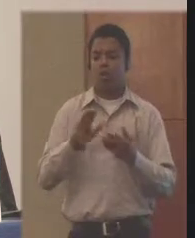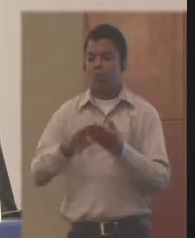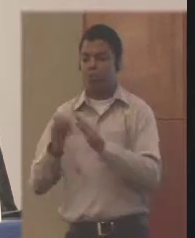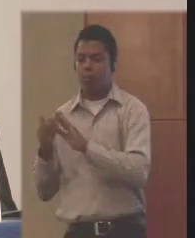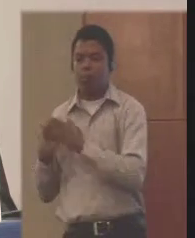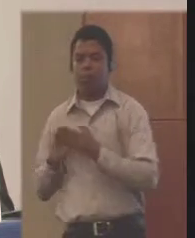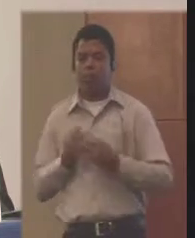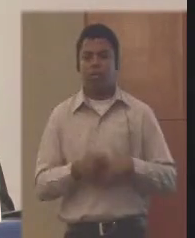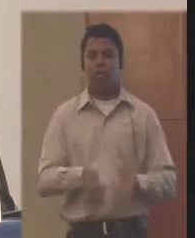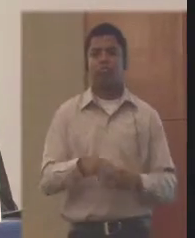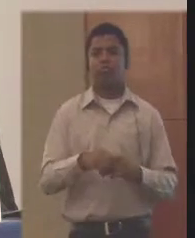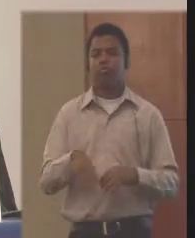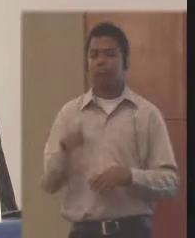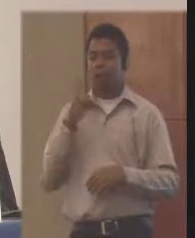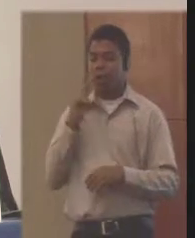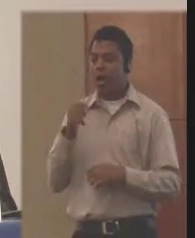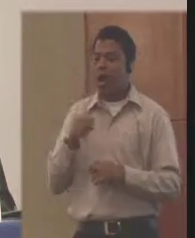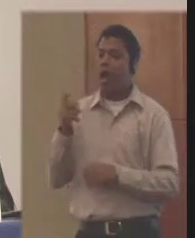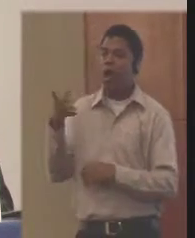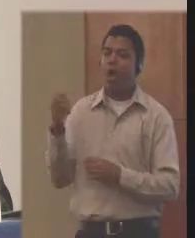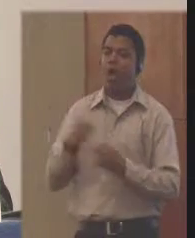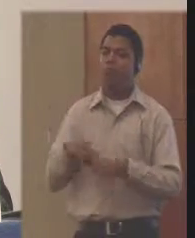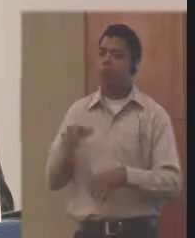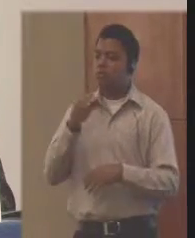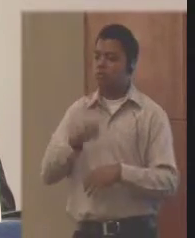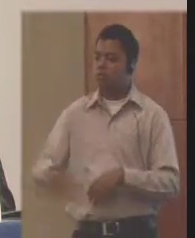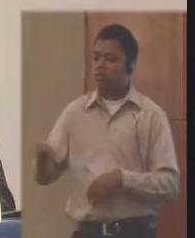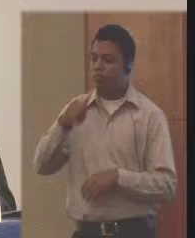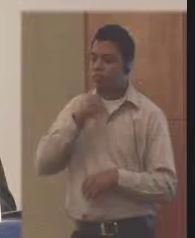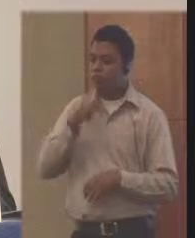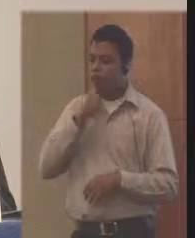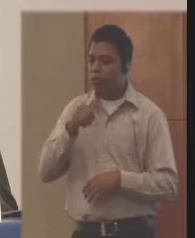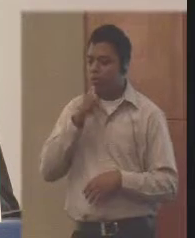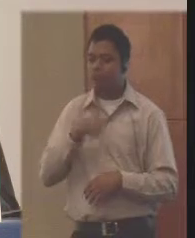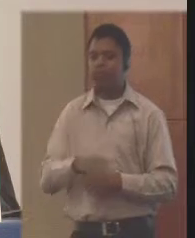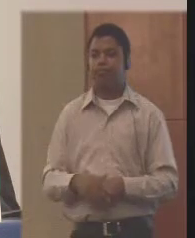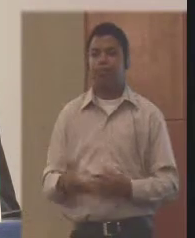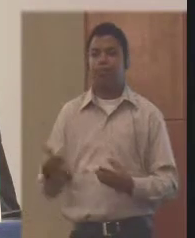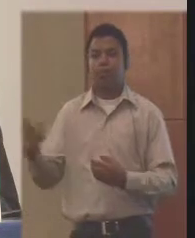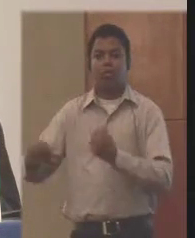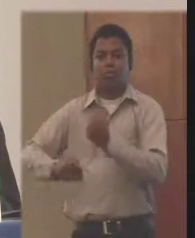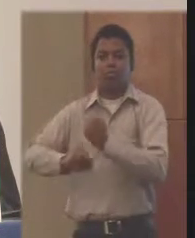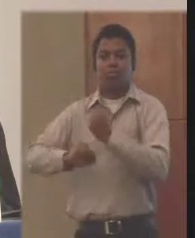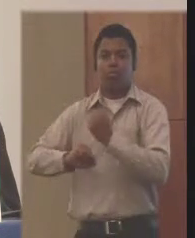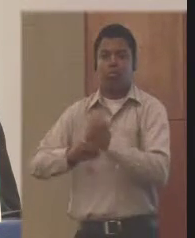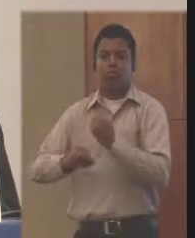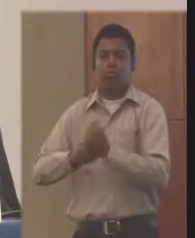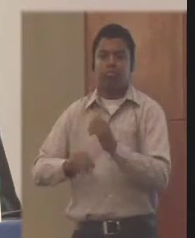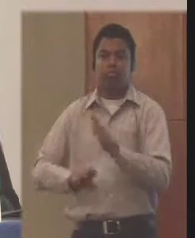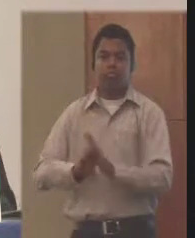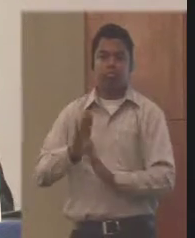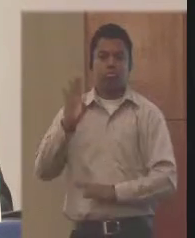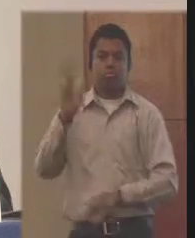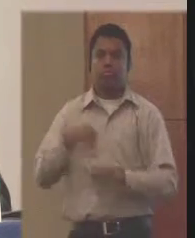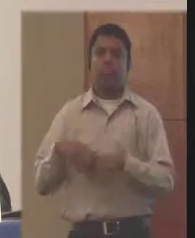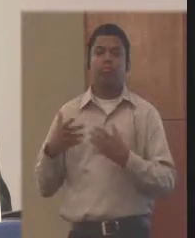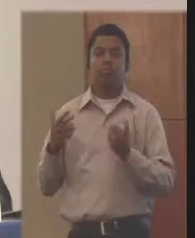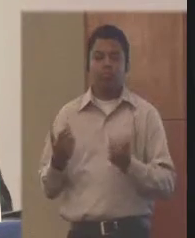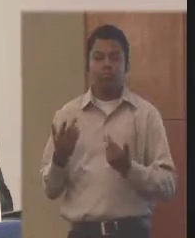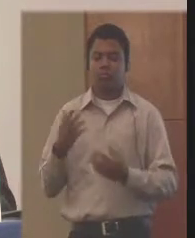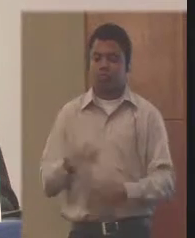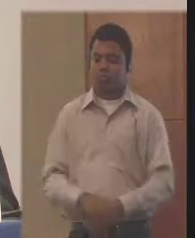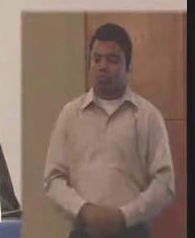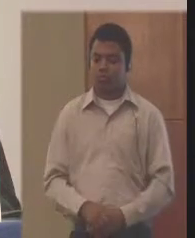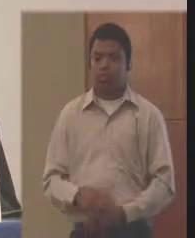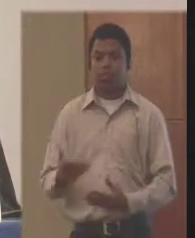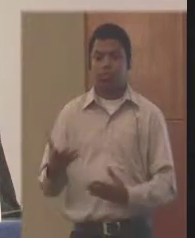del sector privado. El sector privado como un contribuyente de esa resiliencia y a la vez como un posible víctima o un